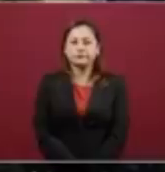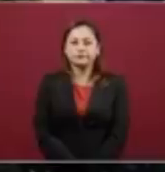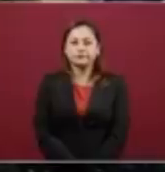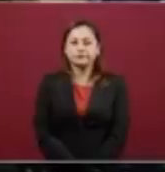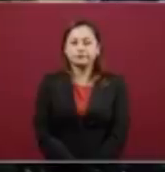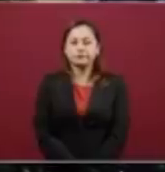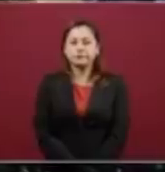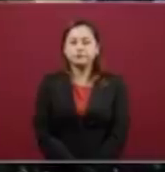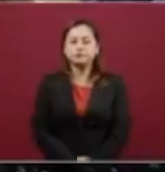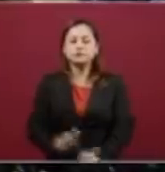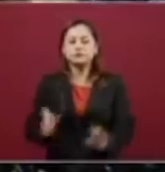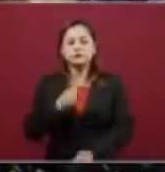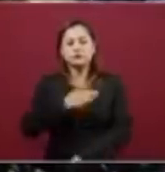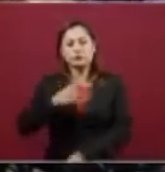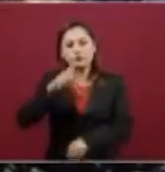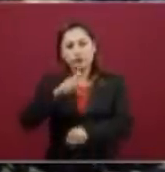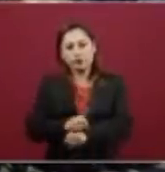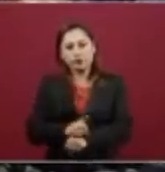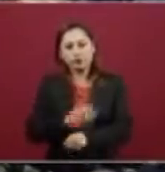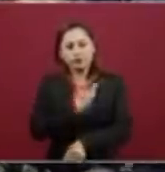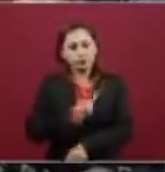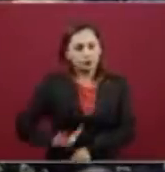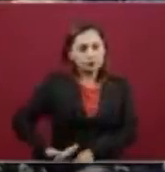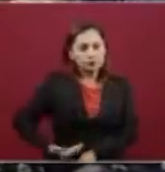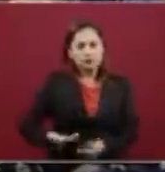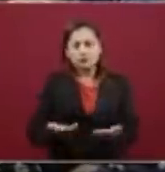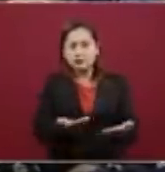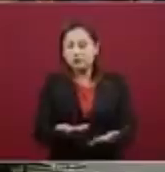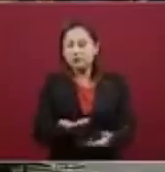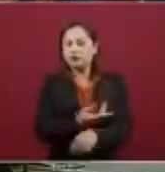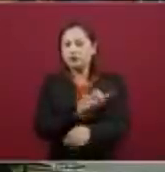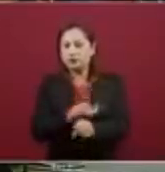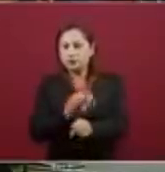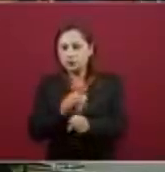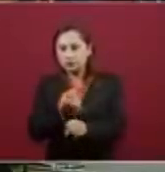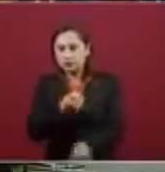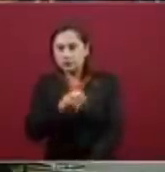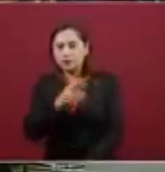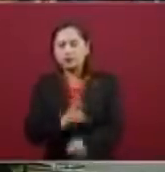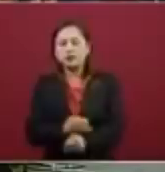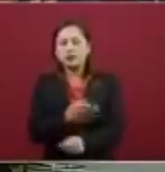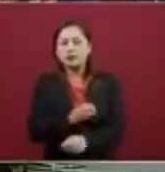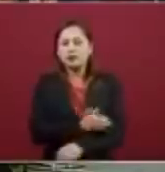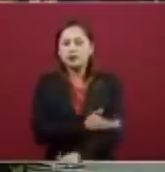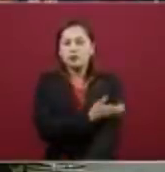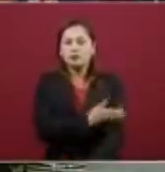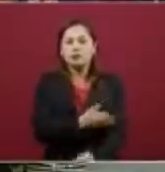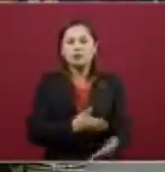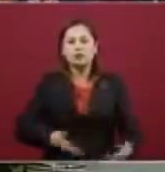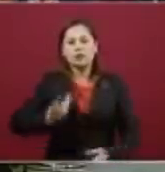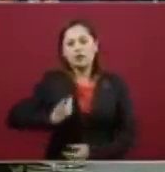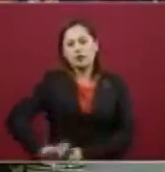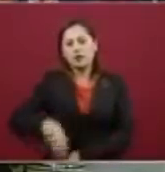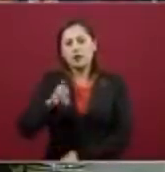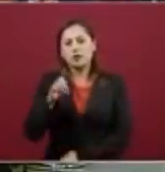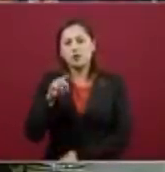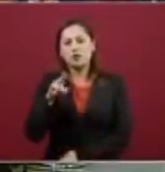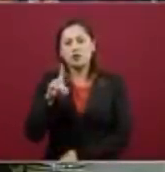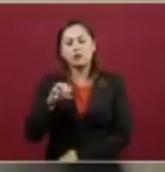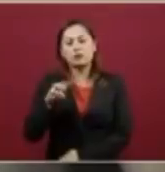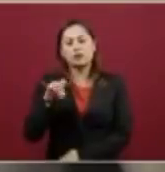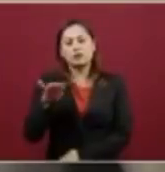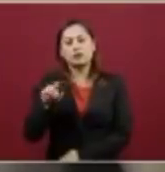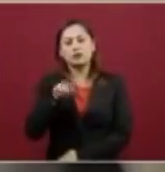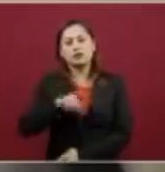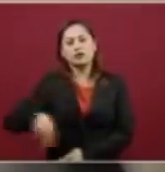Buenos días, presidente, subsecretario, buenos días, compañeros, buenos días. Eduardo Martínez, corresponsal de Telesur. Subsecretario, usted hablaba